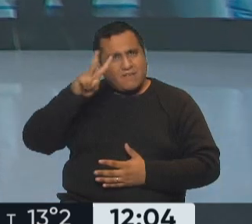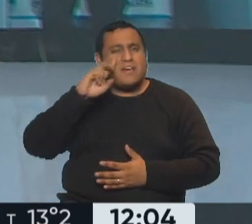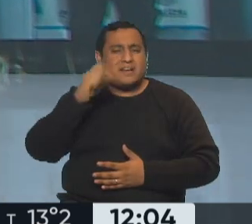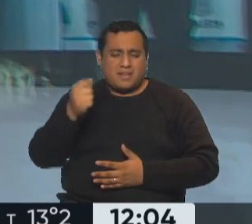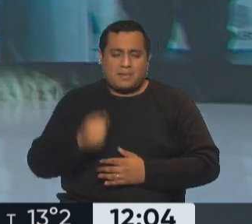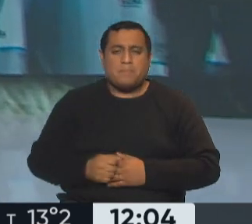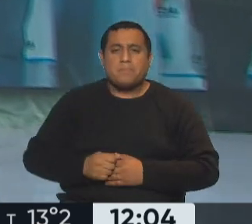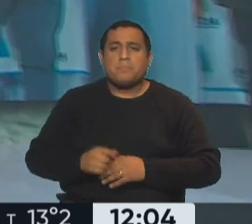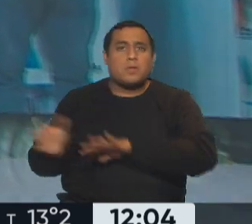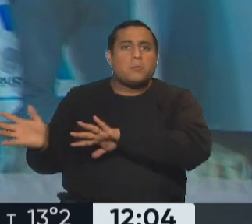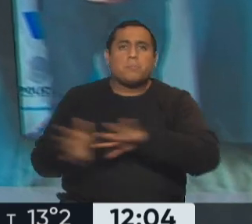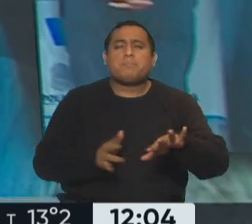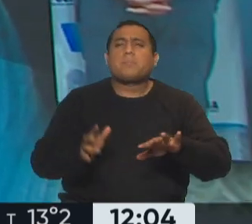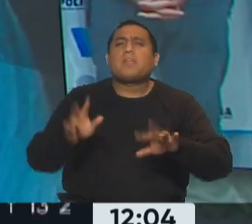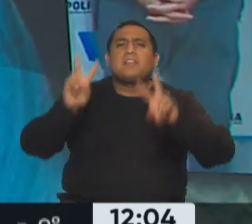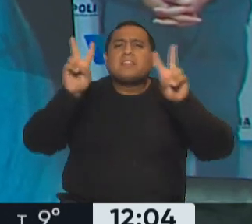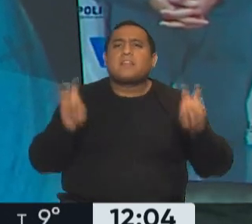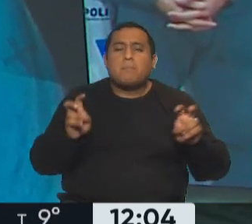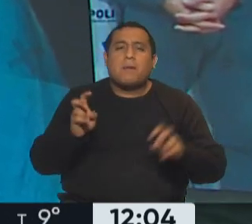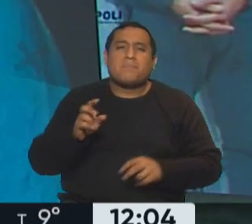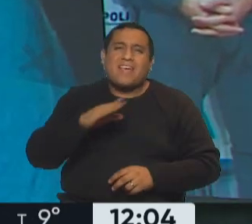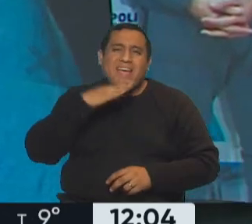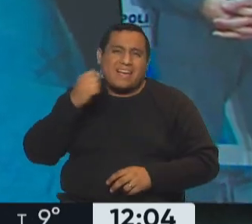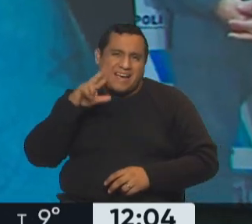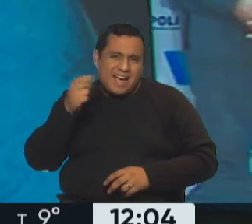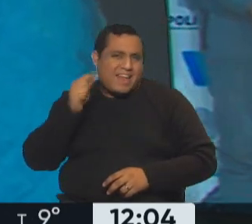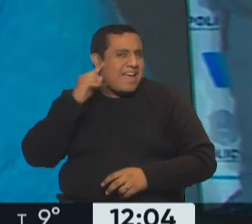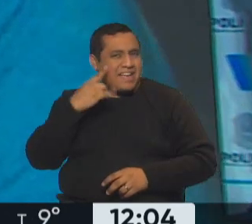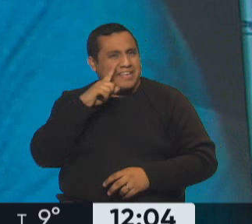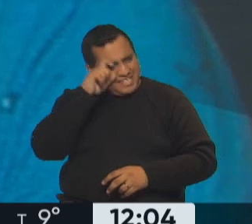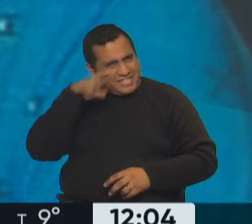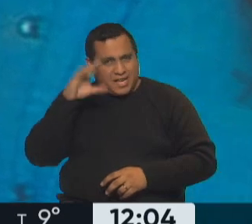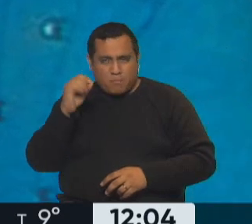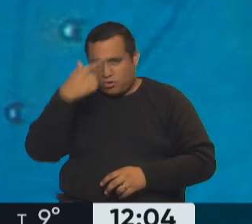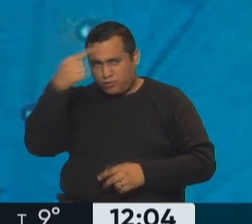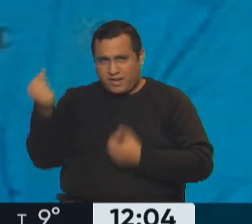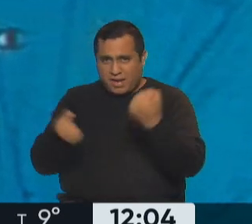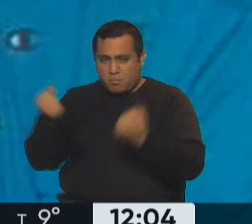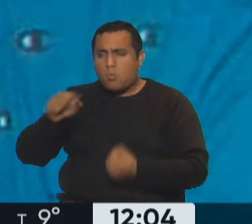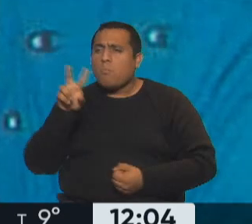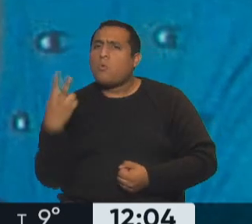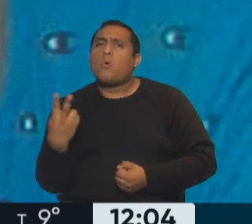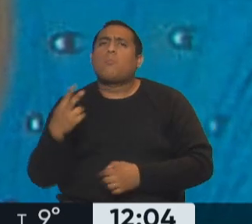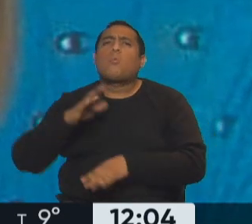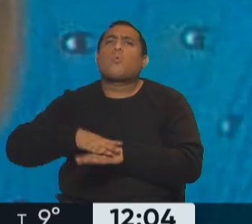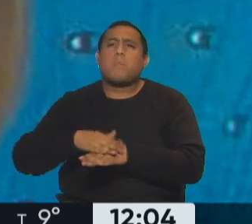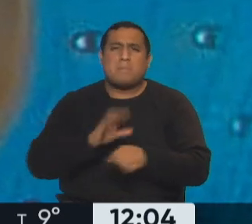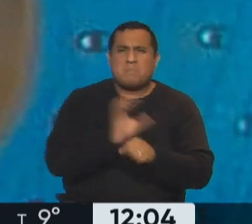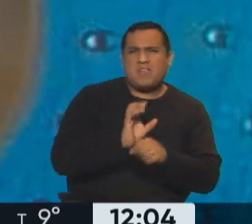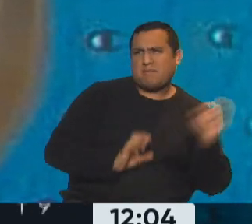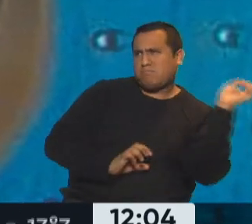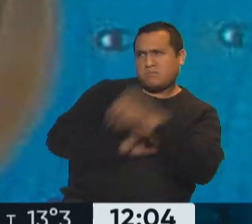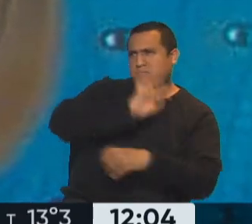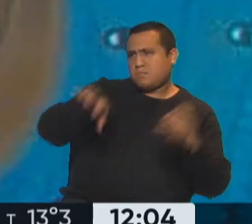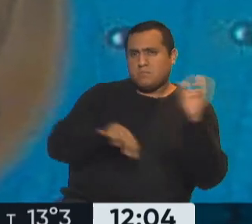Bien, nos ocupamos ahora de la muerte del transportista Guillermo Jara. Recordemos que falleció como consecuencia de una pedrada